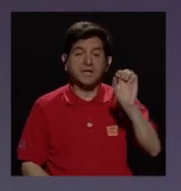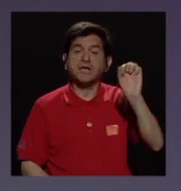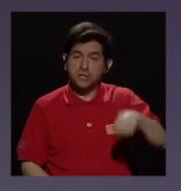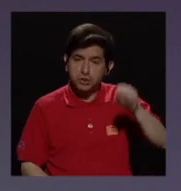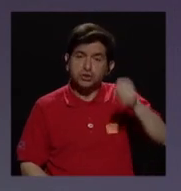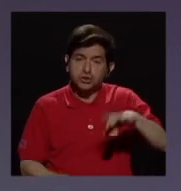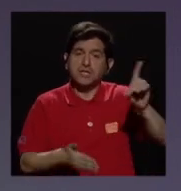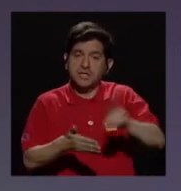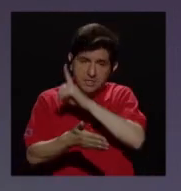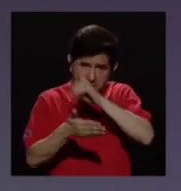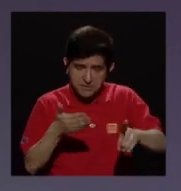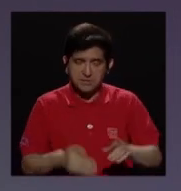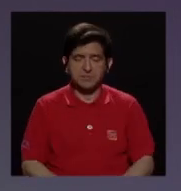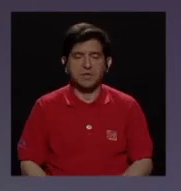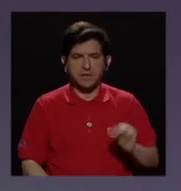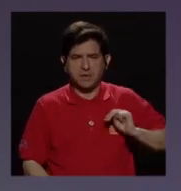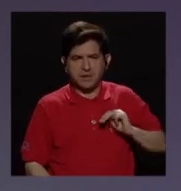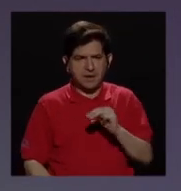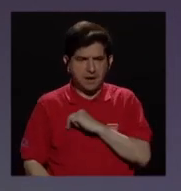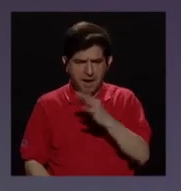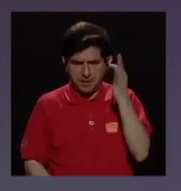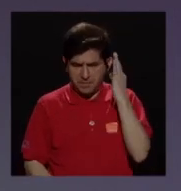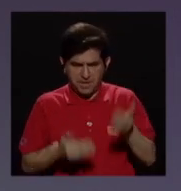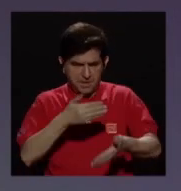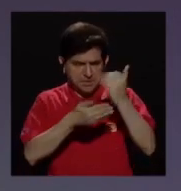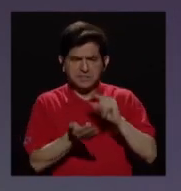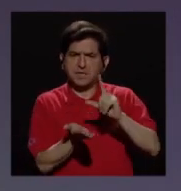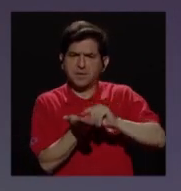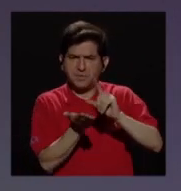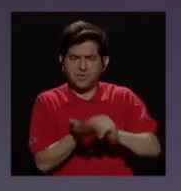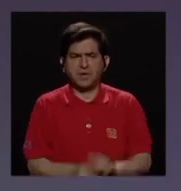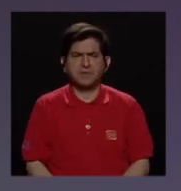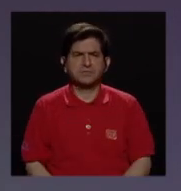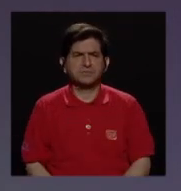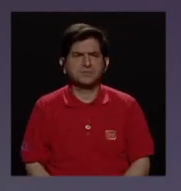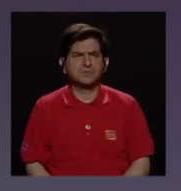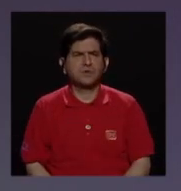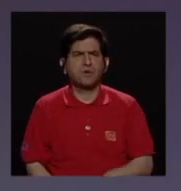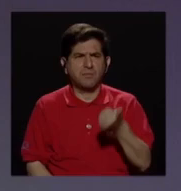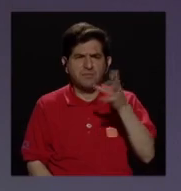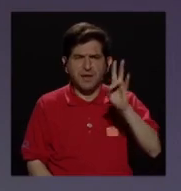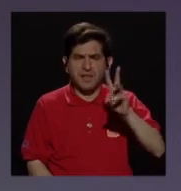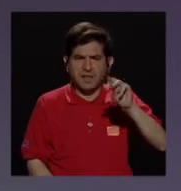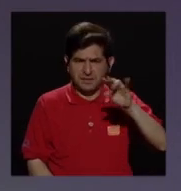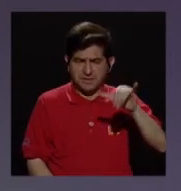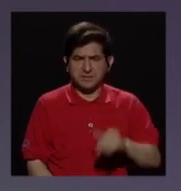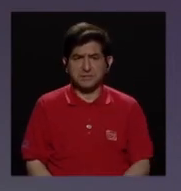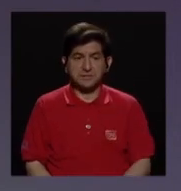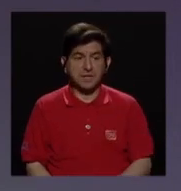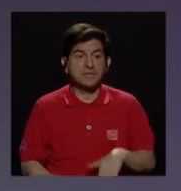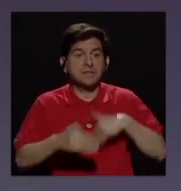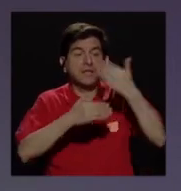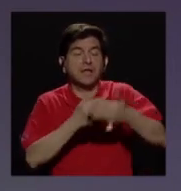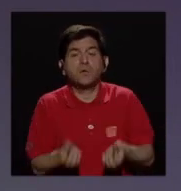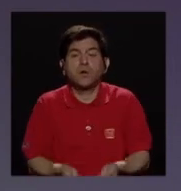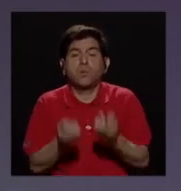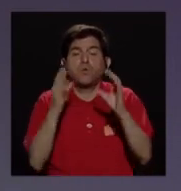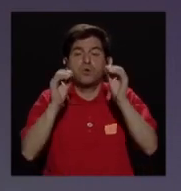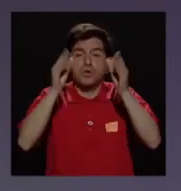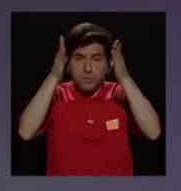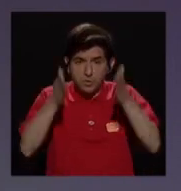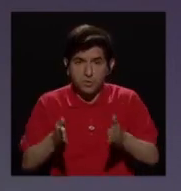discriminan. Digamos, hace poco la ministra de Educación hizo una publicación para el 17 de mayo y, bueno, salieron un montón de